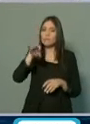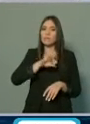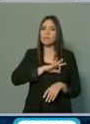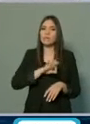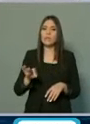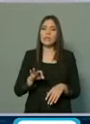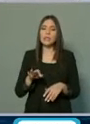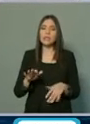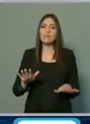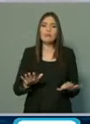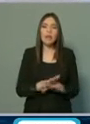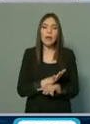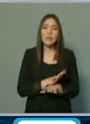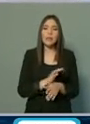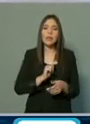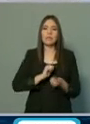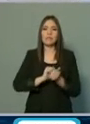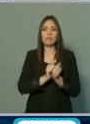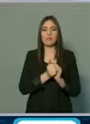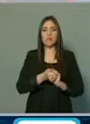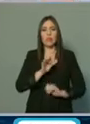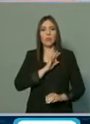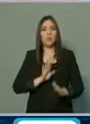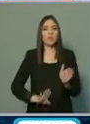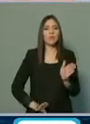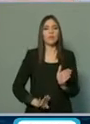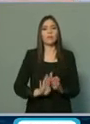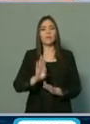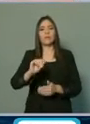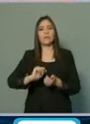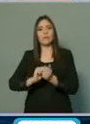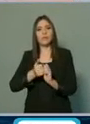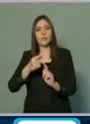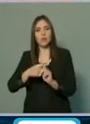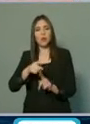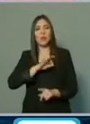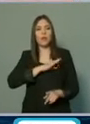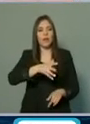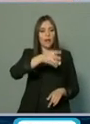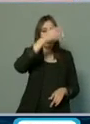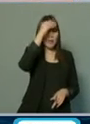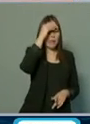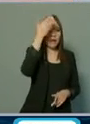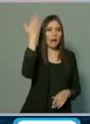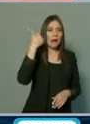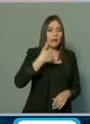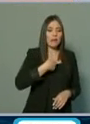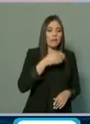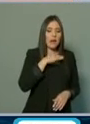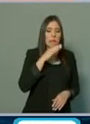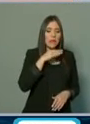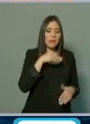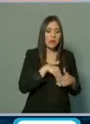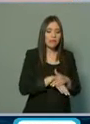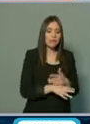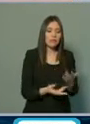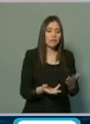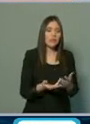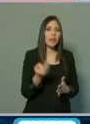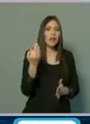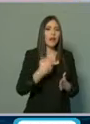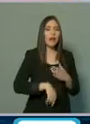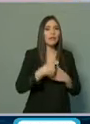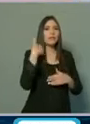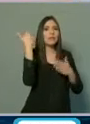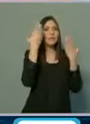cumplió, ¿qué más puedo hacer? Pero también decir que aprendí de eso. A lo mejor aprendí que debía haber estudiado más para poder llegar más lejos. A lo